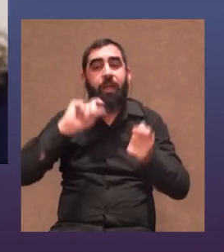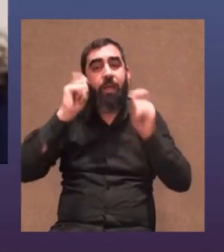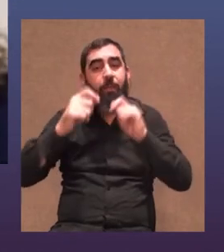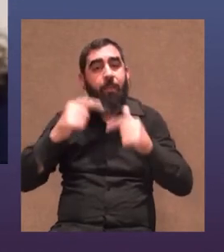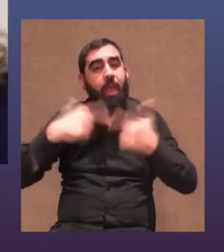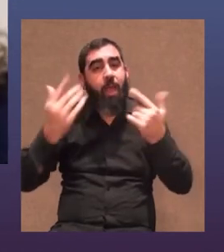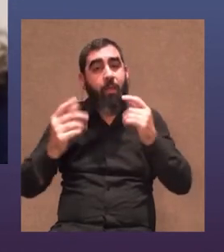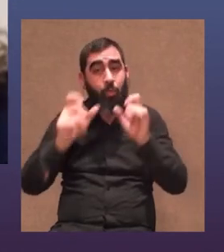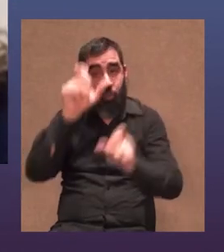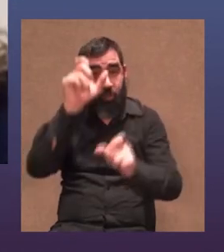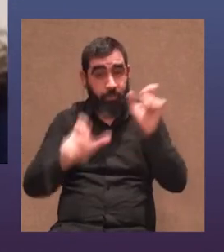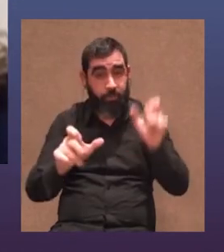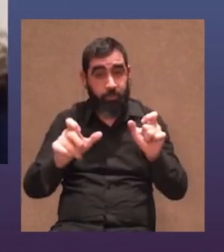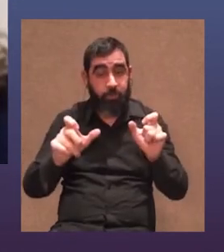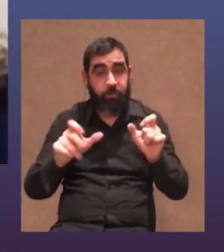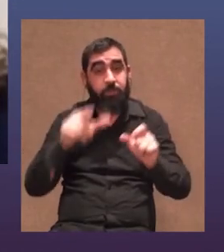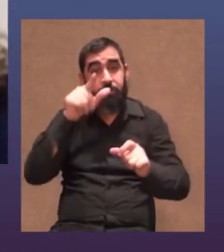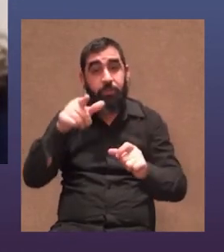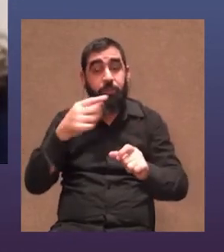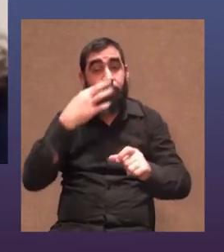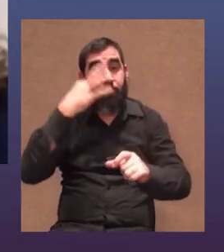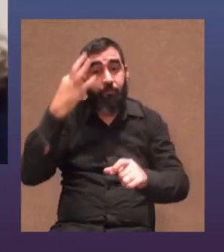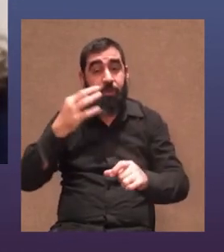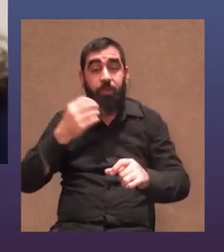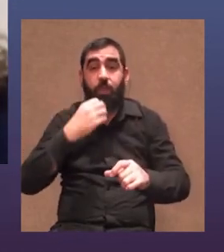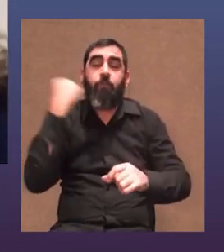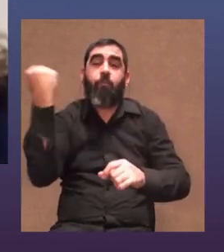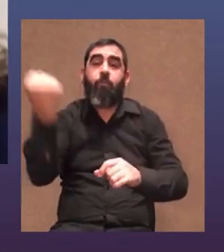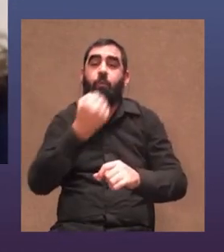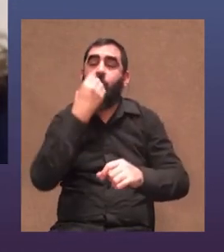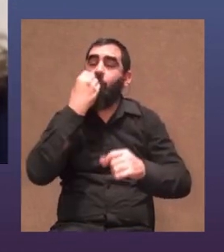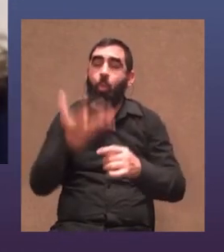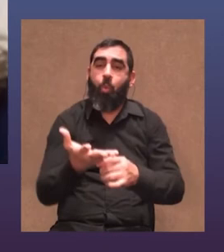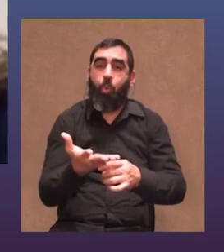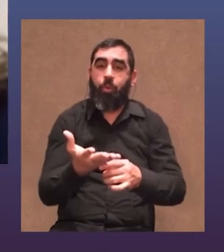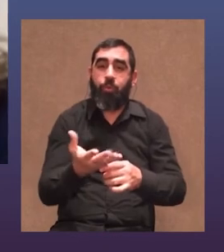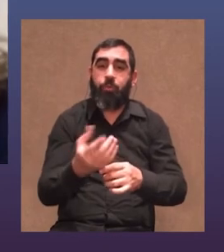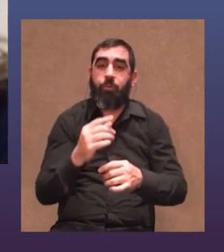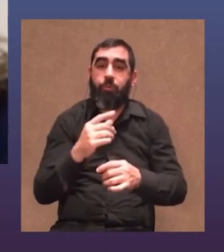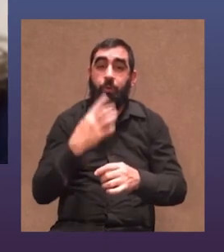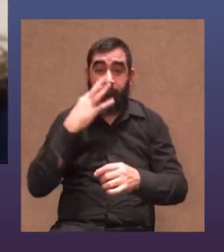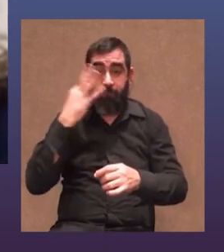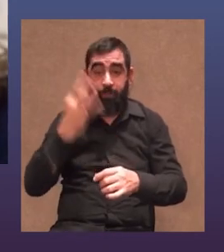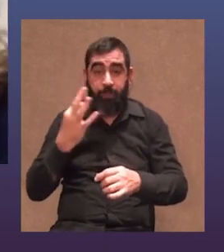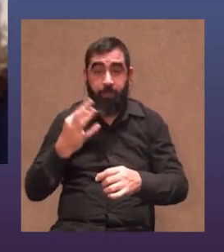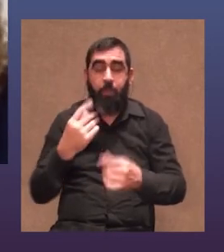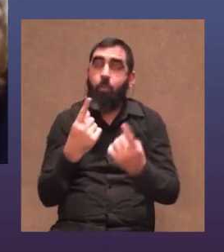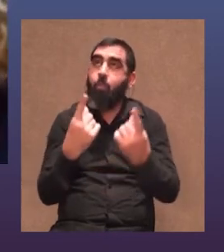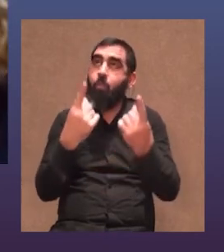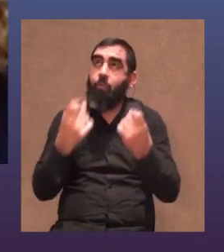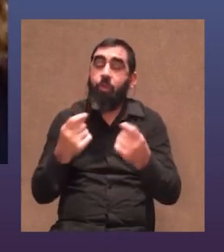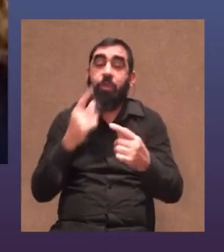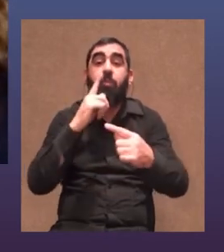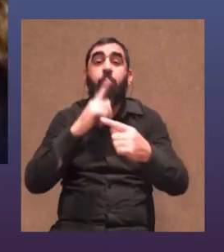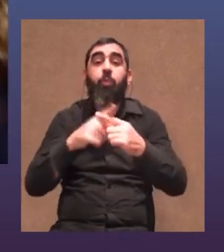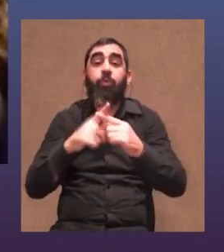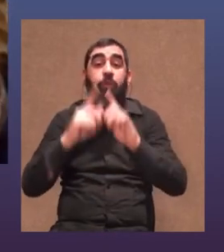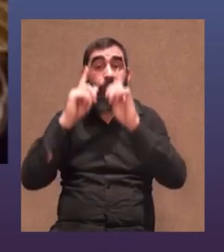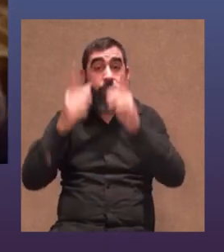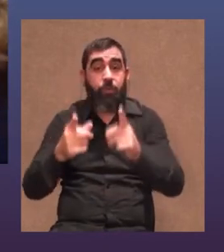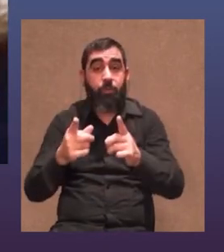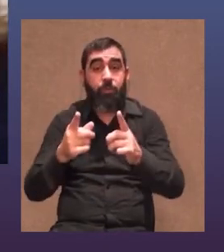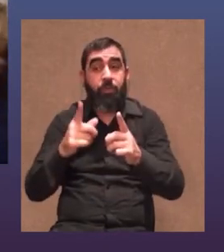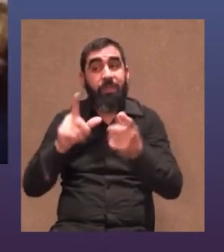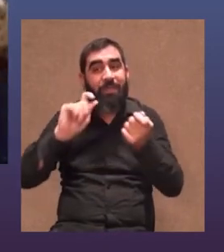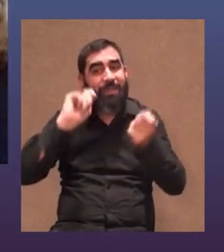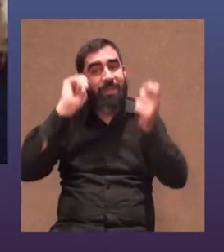las personas es realmente grandioso, es una cosa muy, muy, muy fuerte y muy positiva y muy